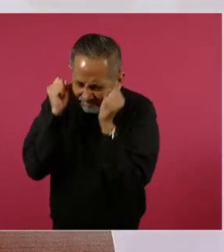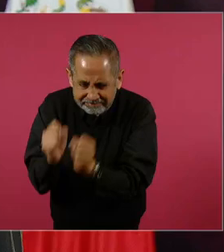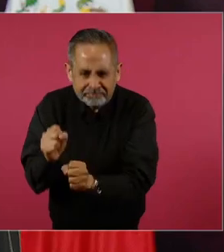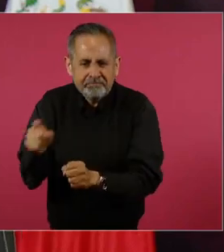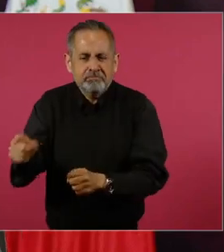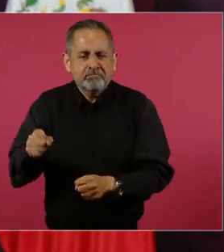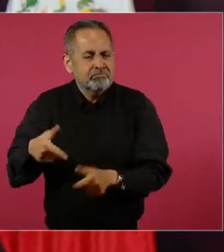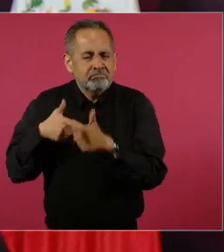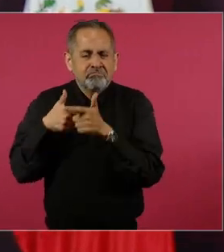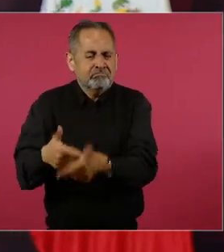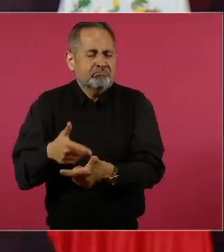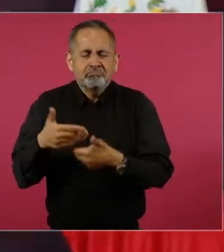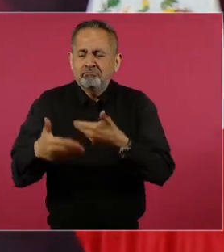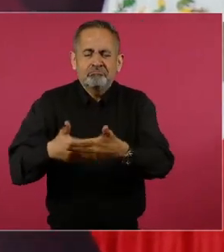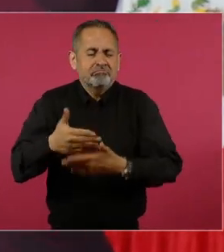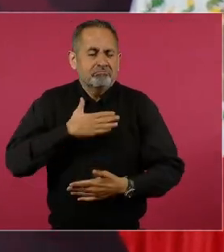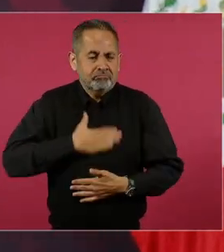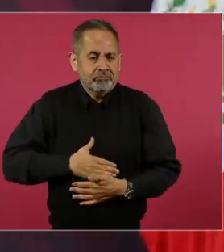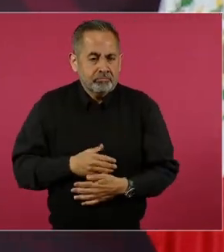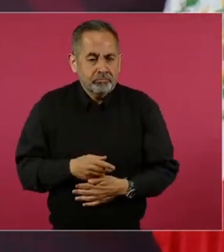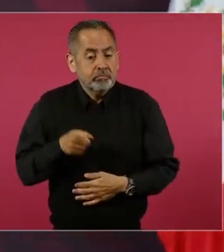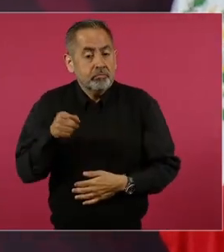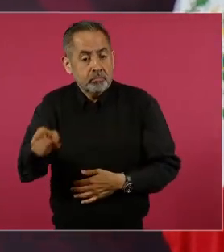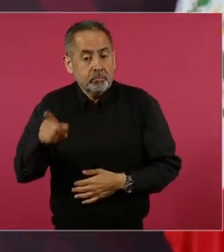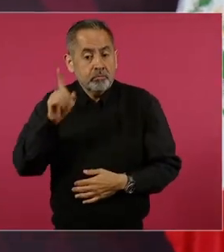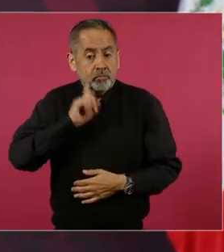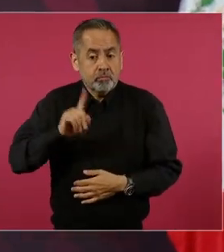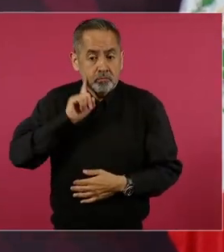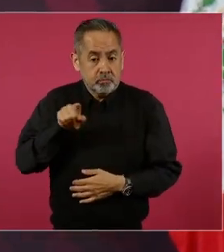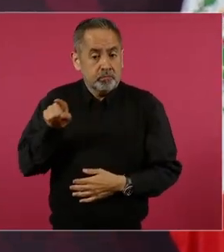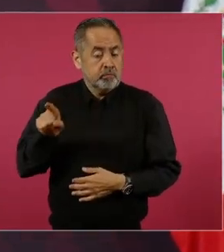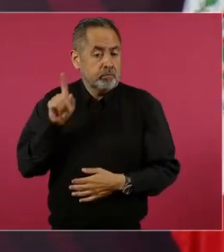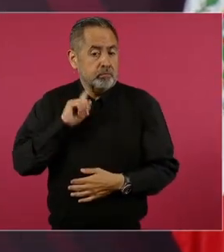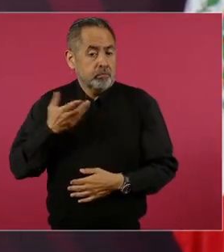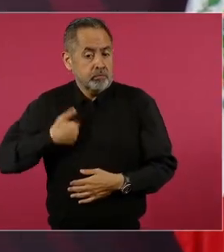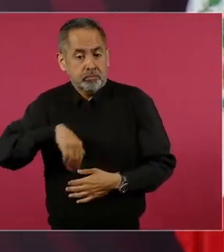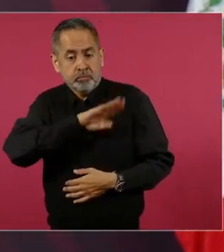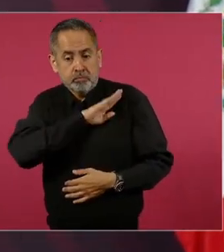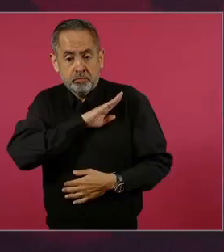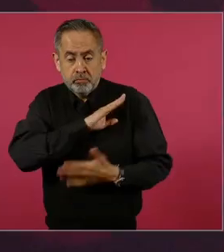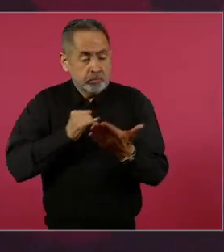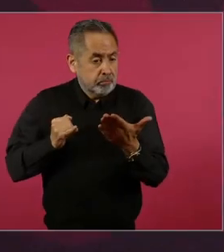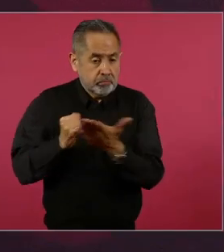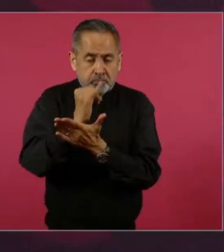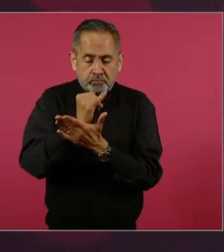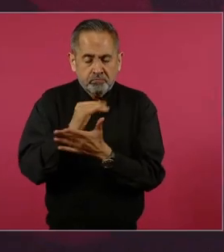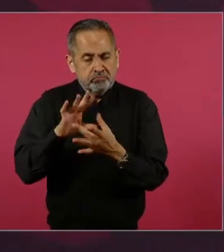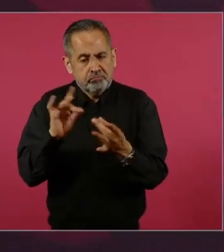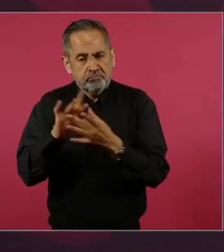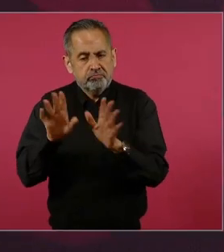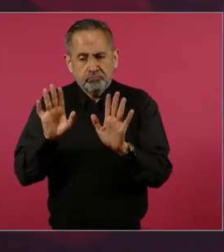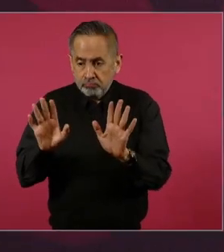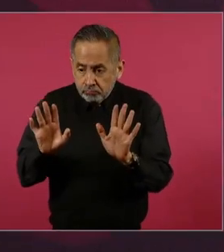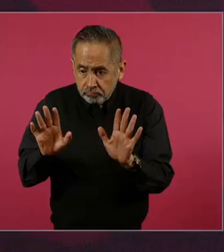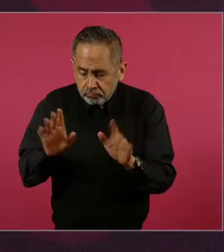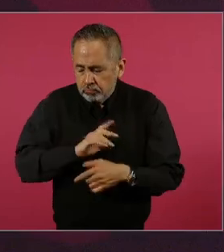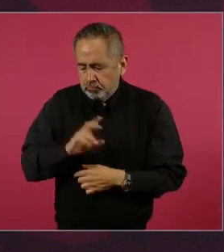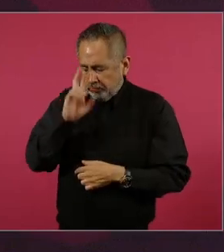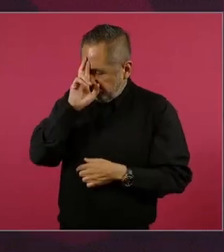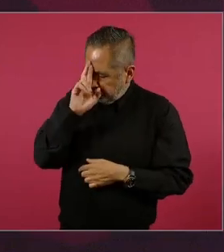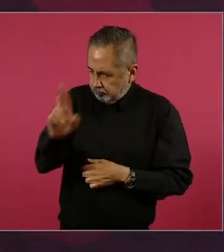Si ya la presidenta fijó postura sobre este asunto,